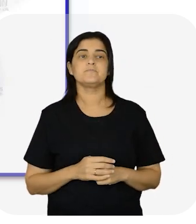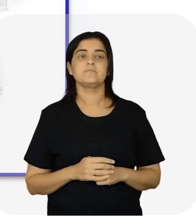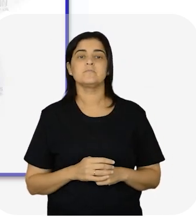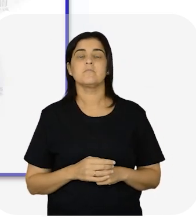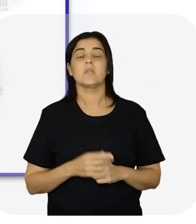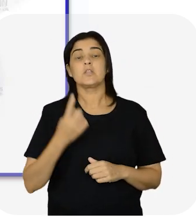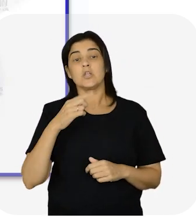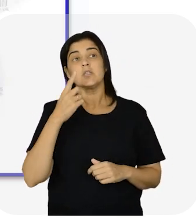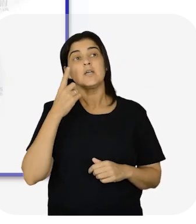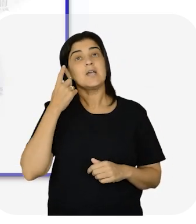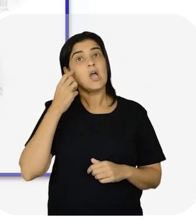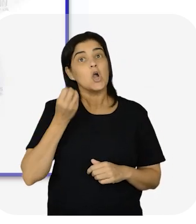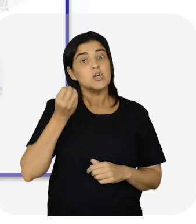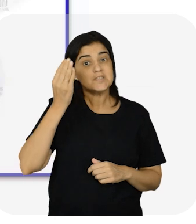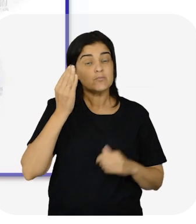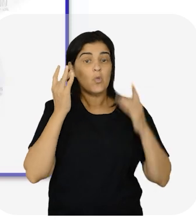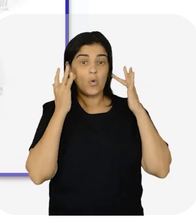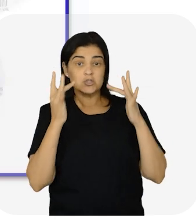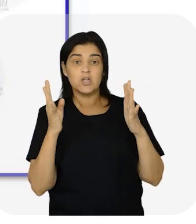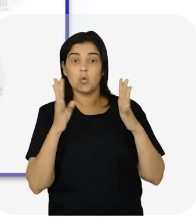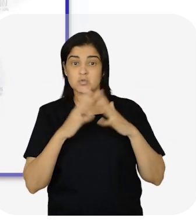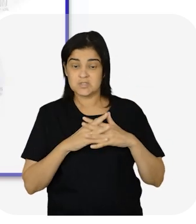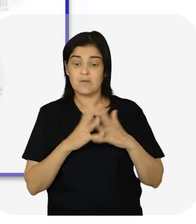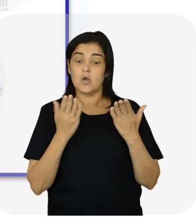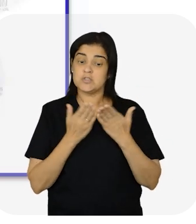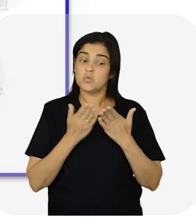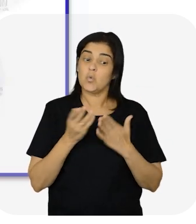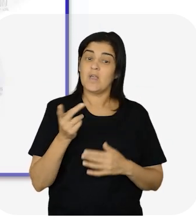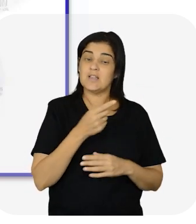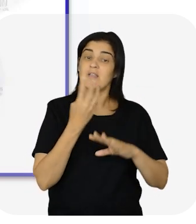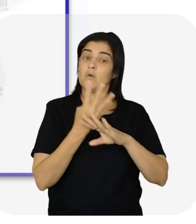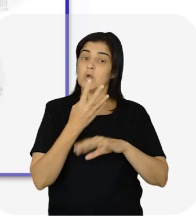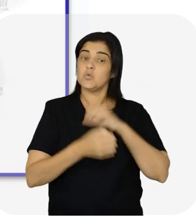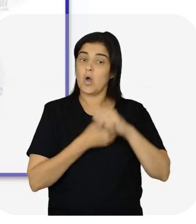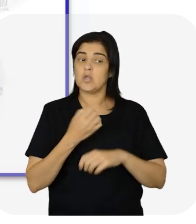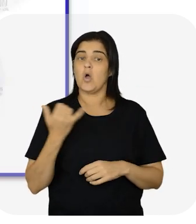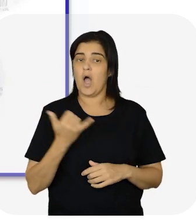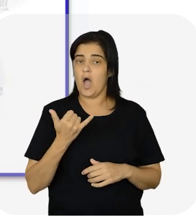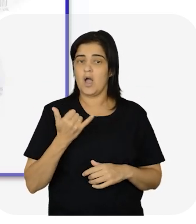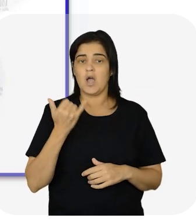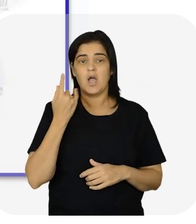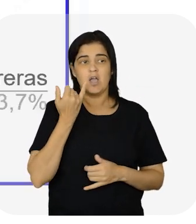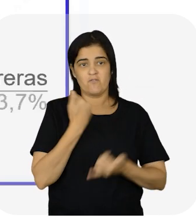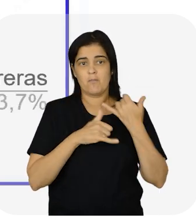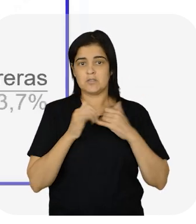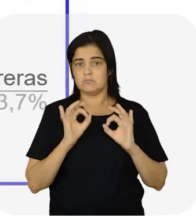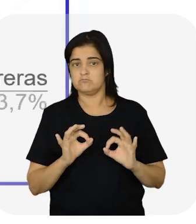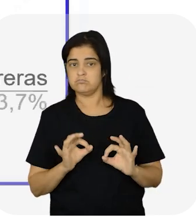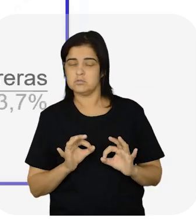Entonces vemos que el concepto de educación inclusiva los estudiantes de 4º año lo tienen, lo manejan.